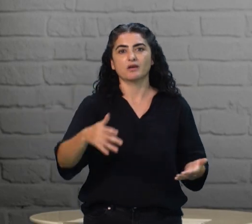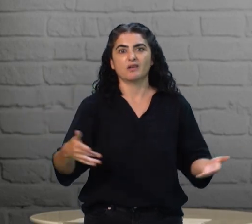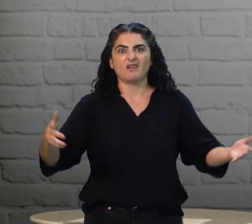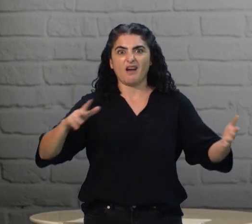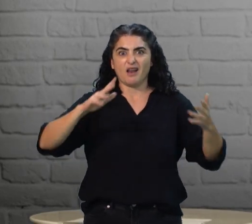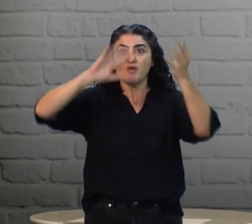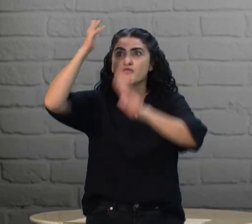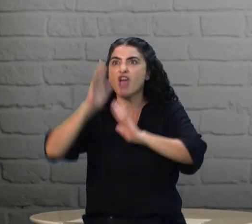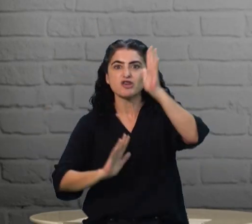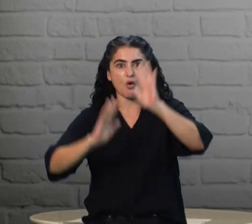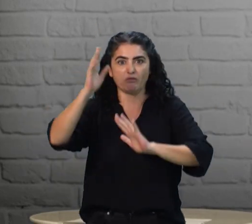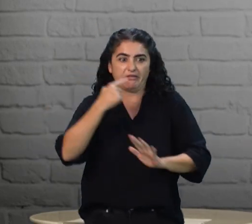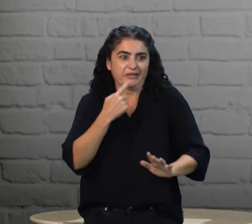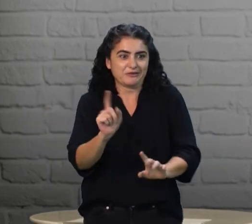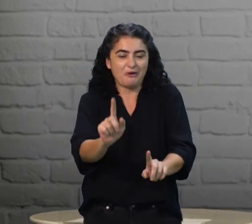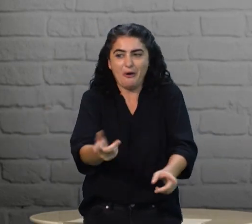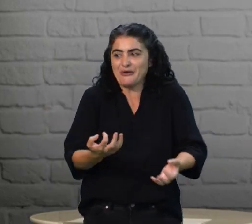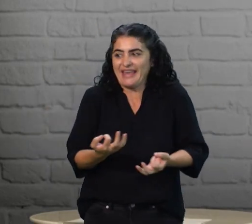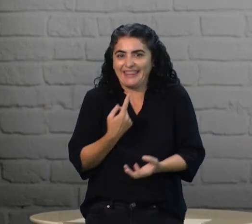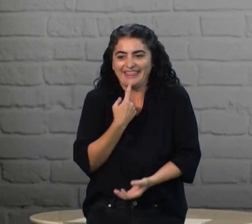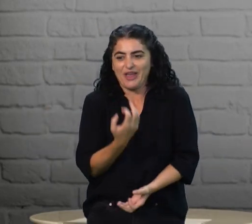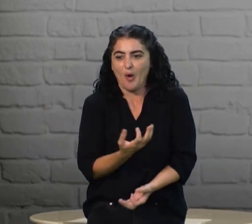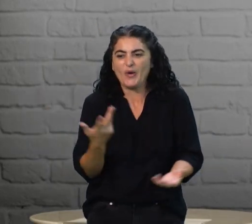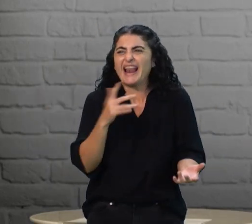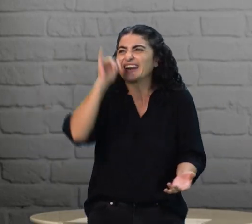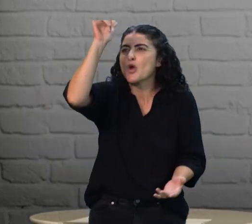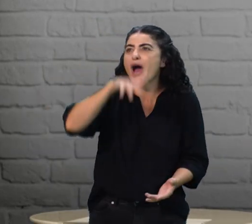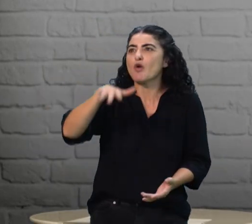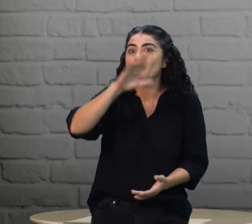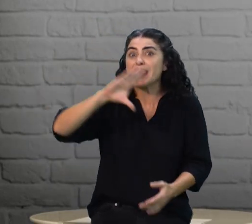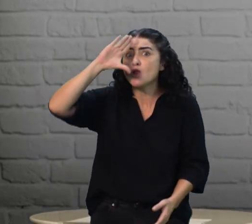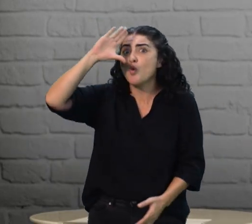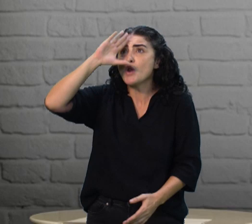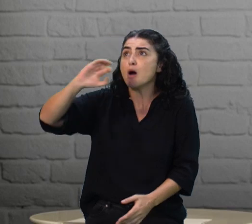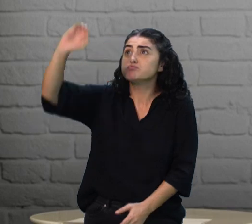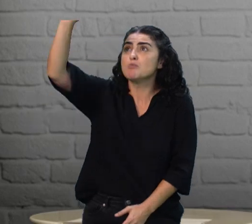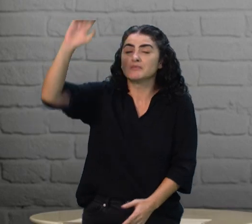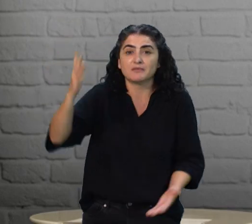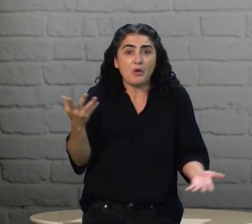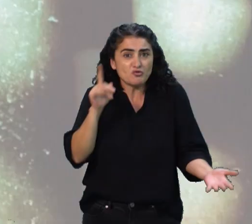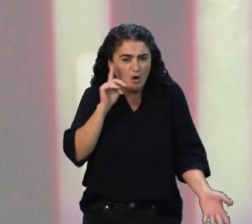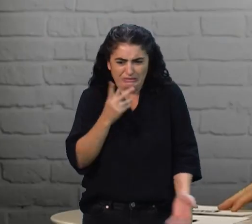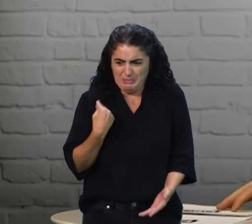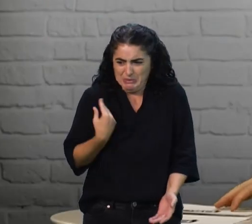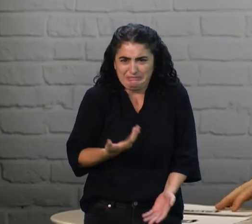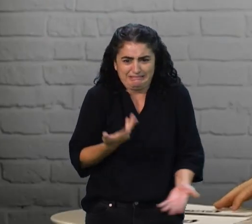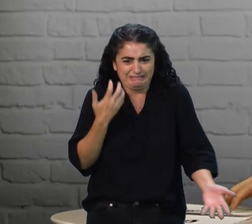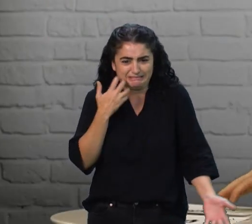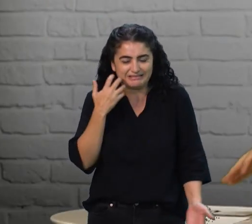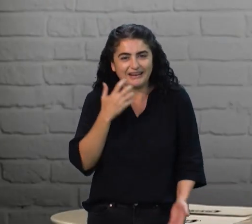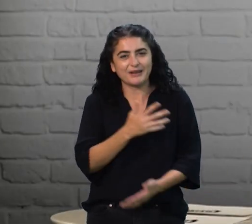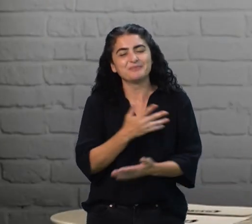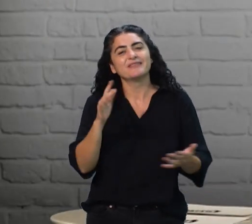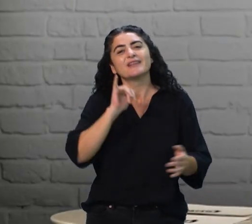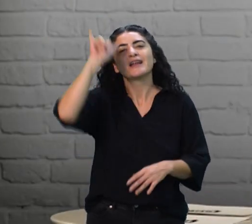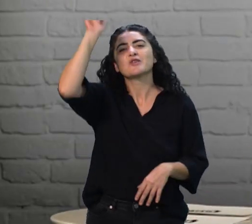o qué de La Rioja dónde a la luna yo que sé Qué cosas son estas Pues de La Rioja